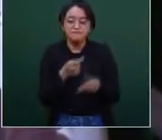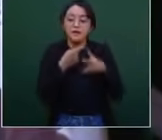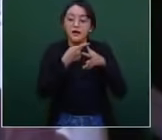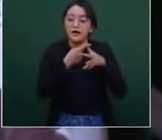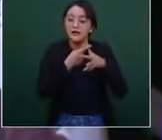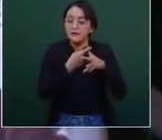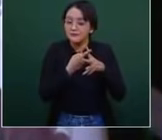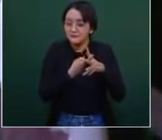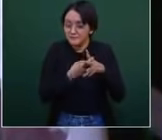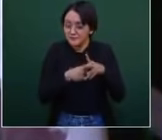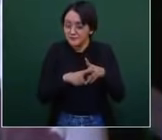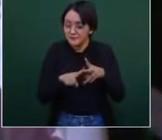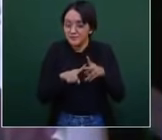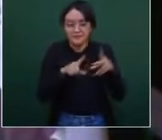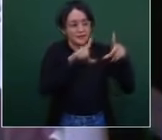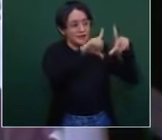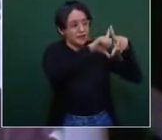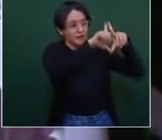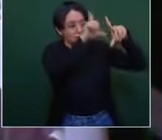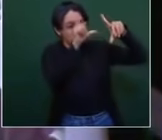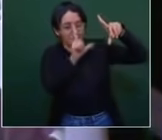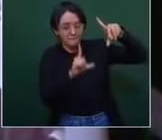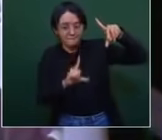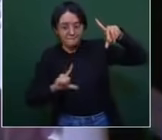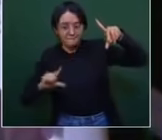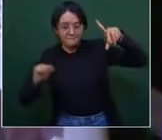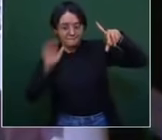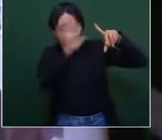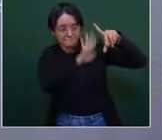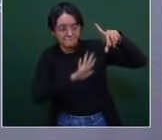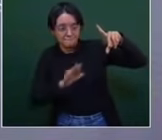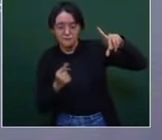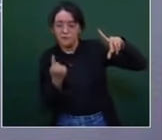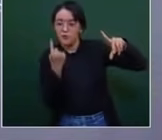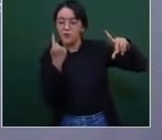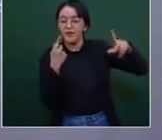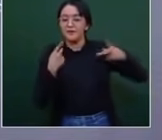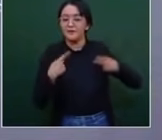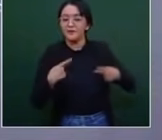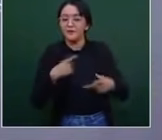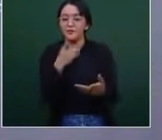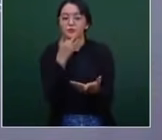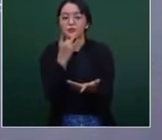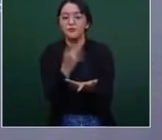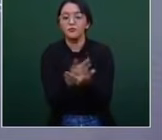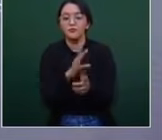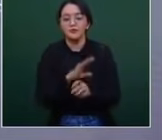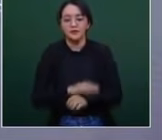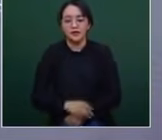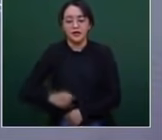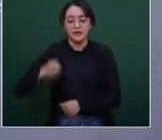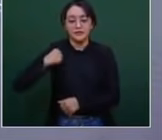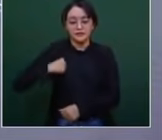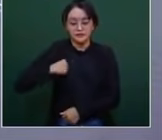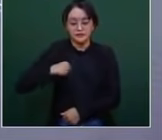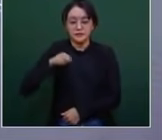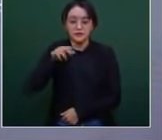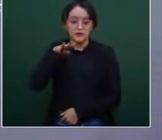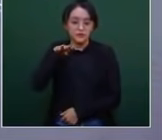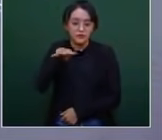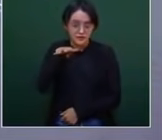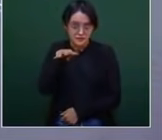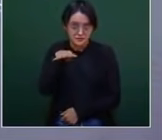país de un solo hombre. Todo el siglo XIX, México